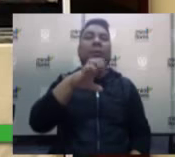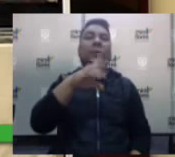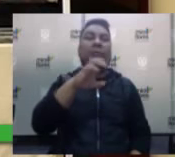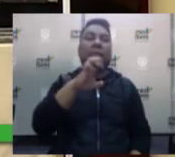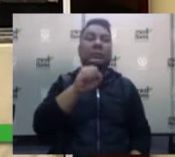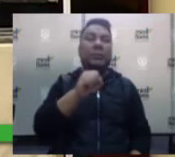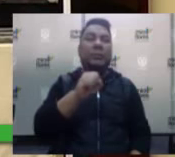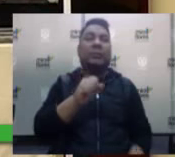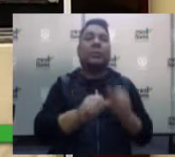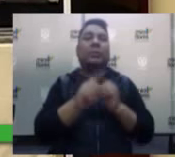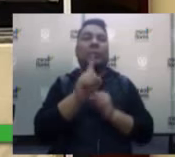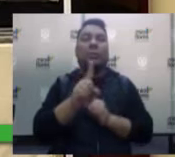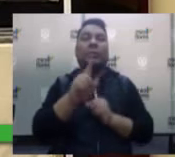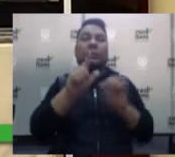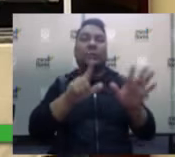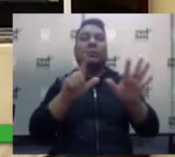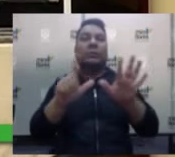al 177.